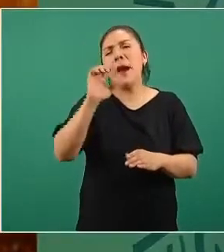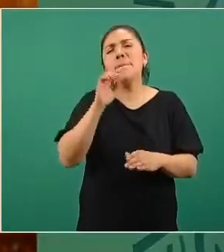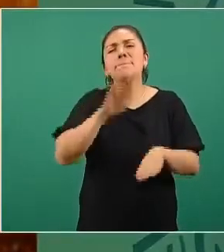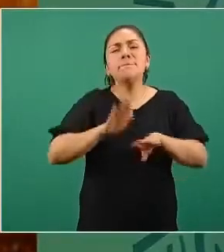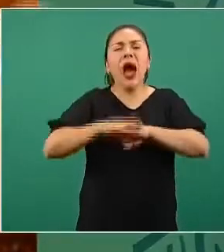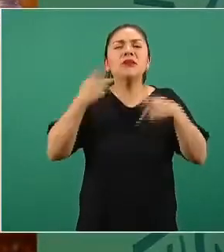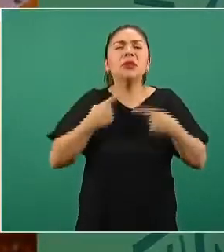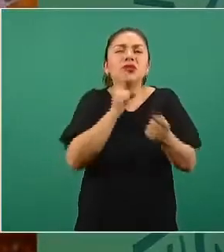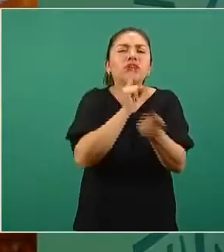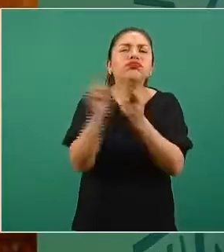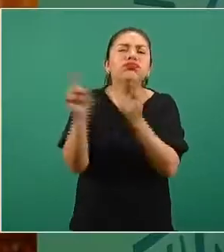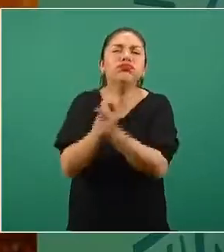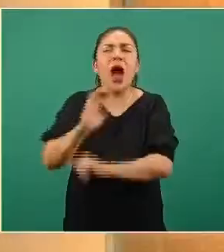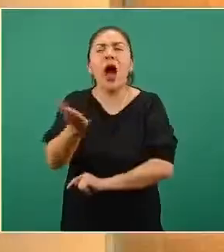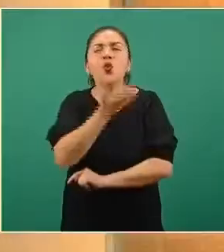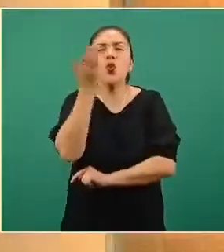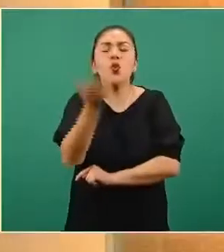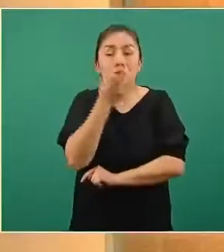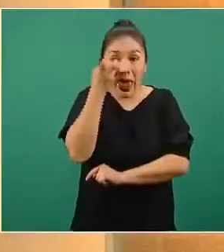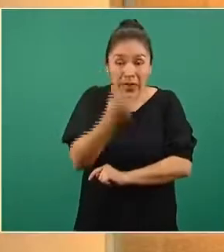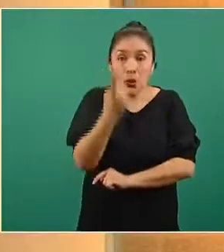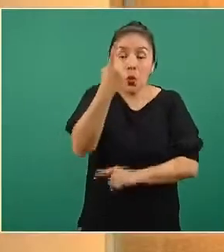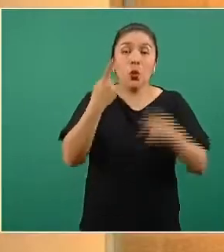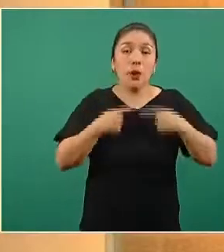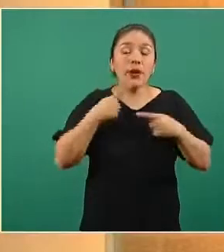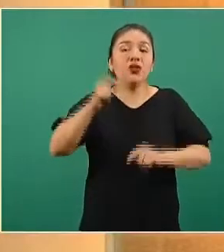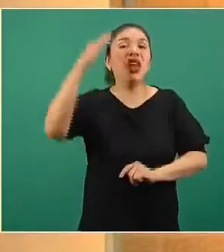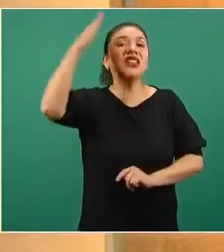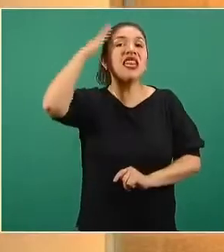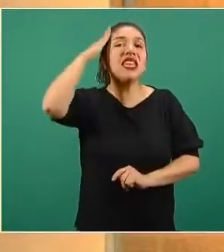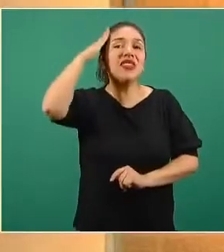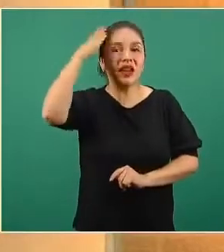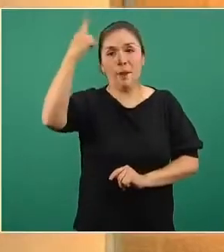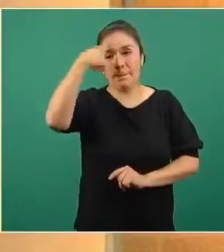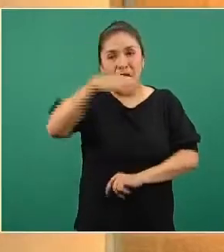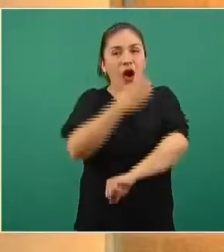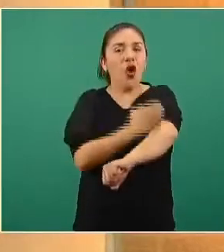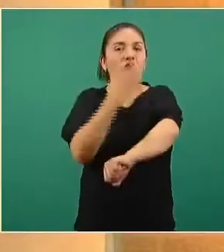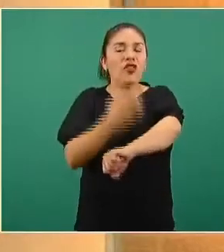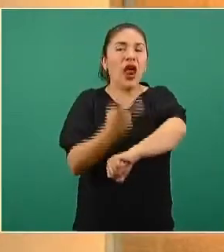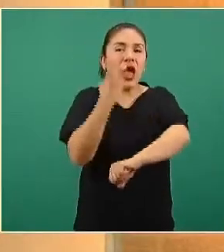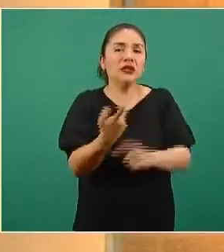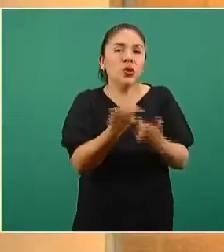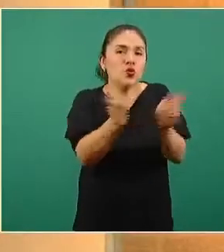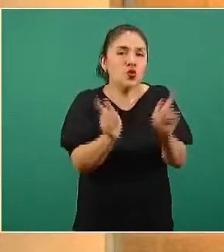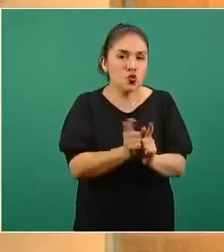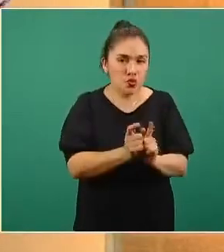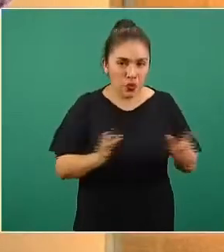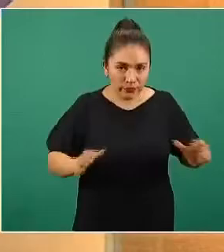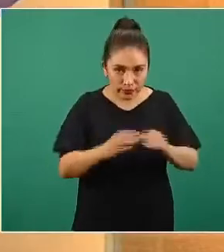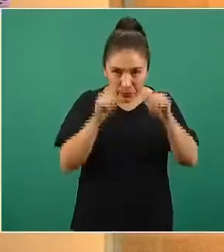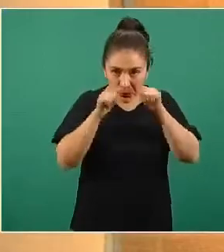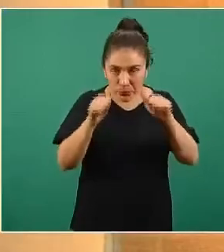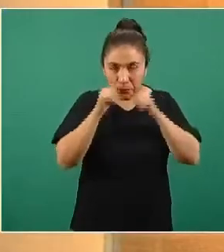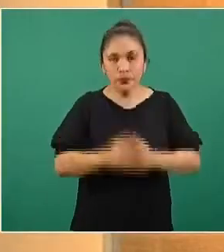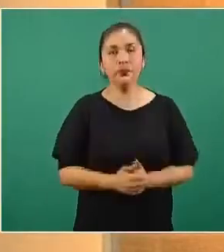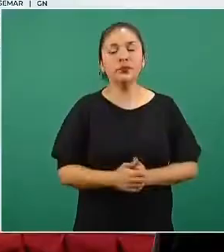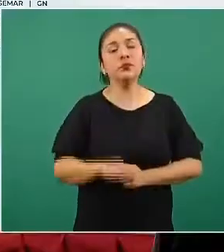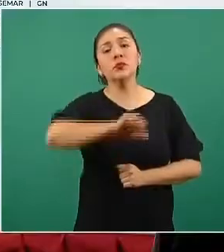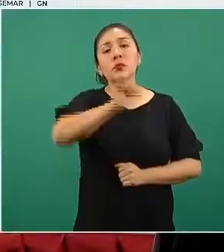su comunidad, y una de ellas fungirá como líder o como coordinador de la brigada.